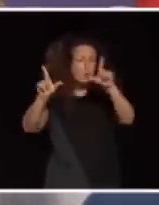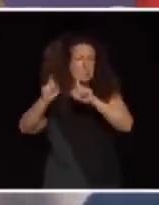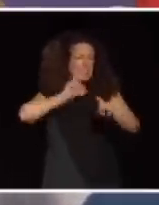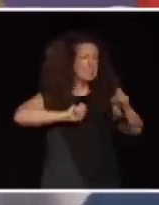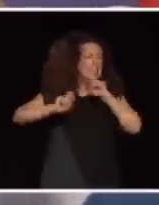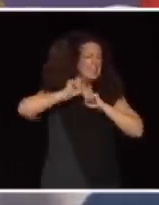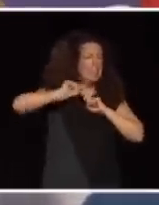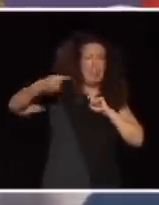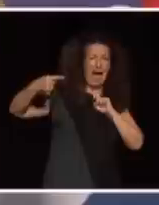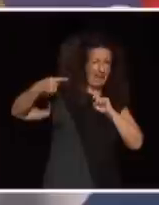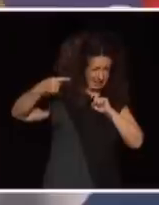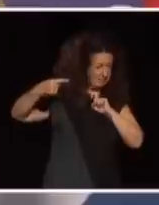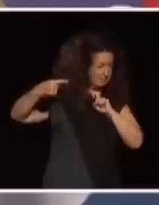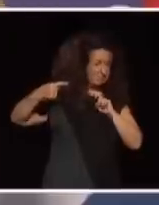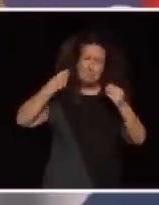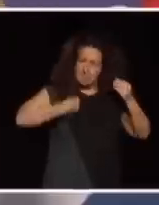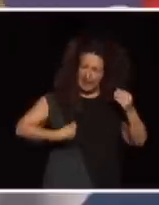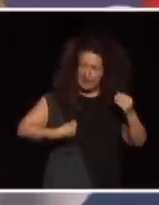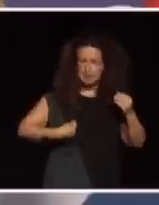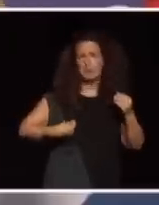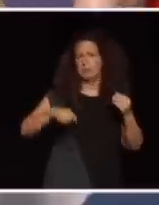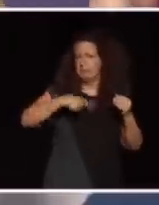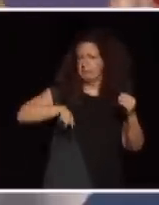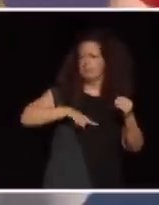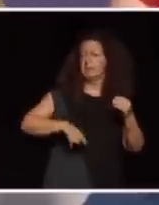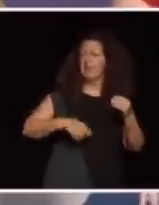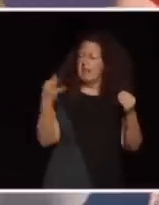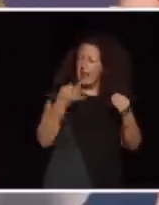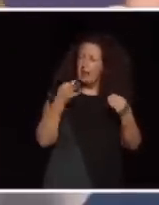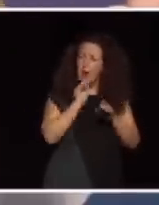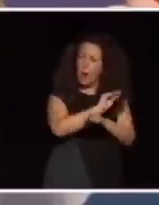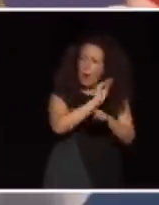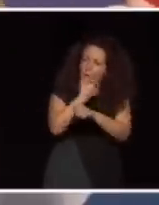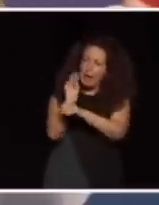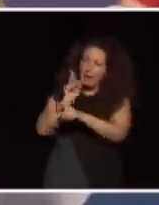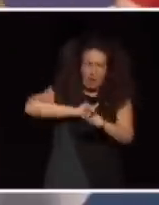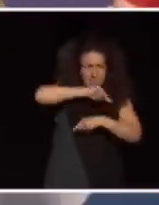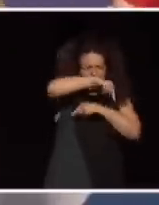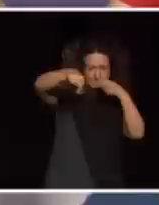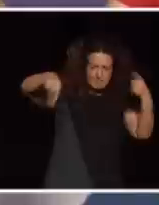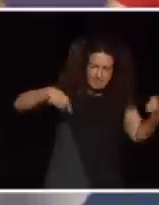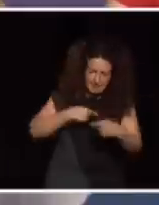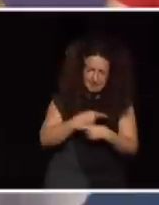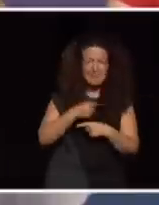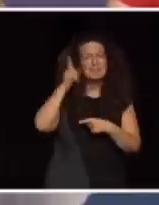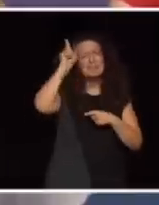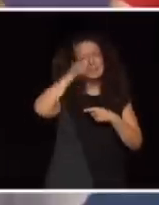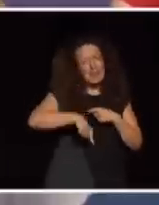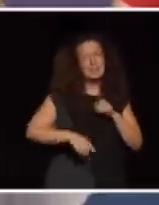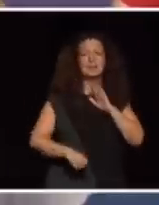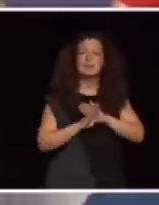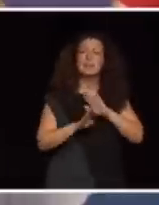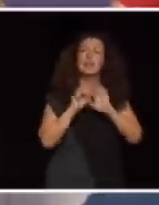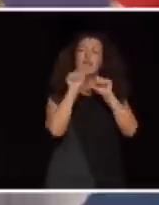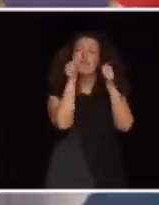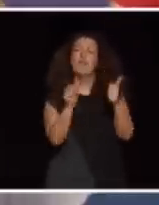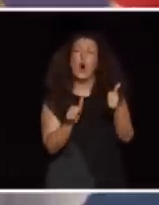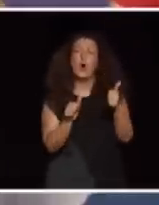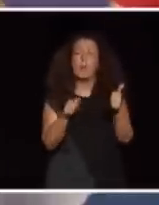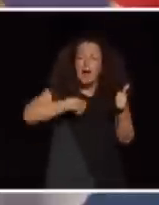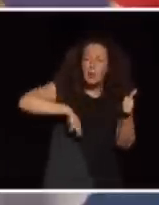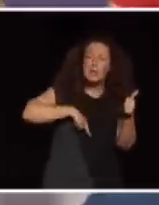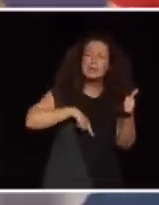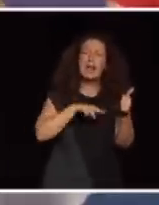reciente. Tenemos la responsabilidad de cuidarnos las unas a las otras, y de sostener una forma de hacer